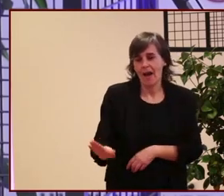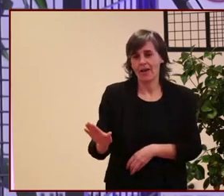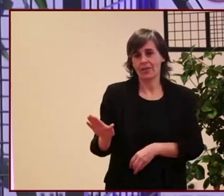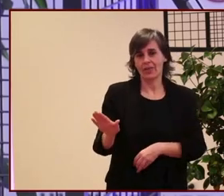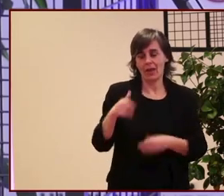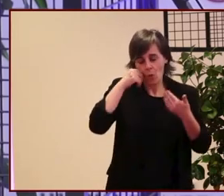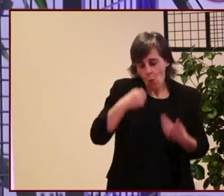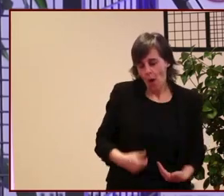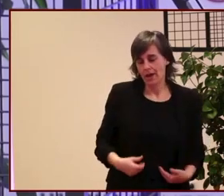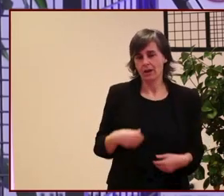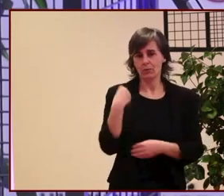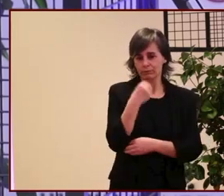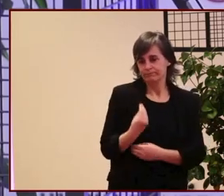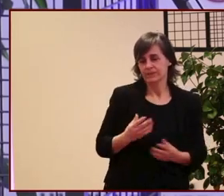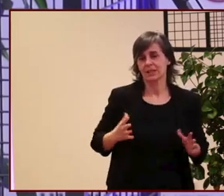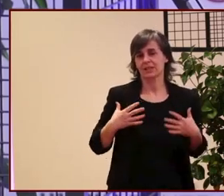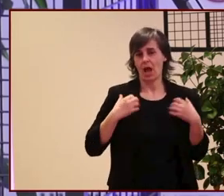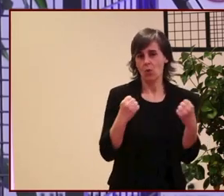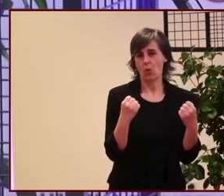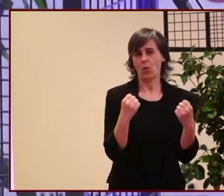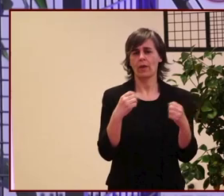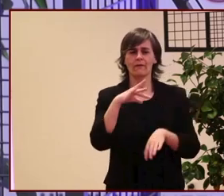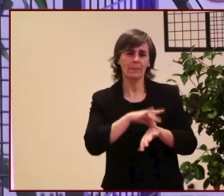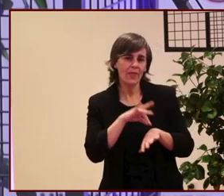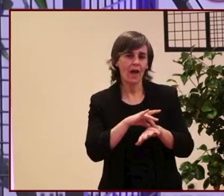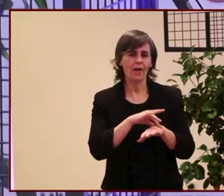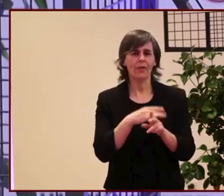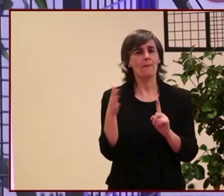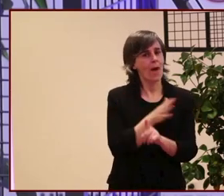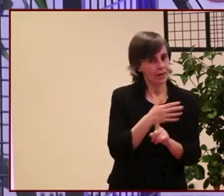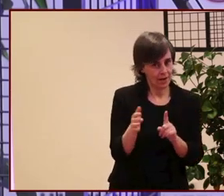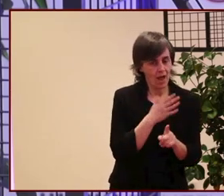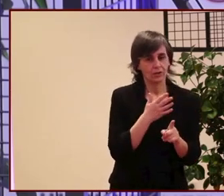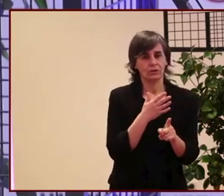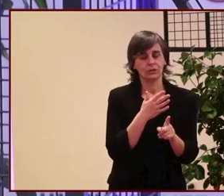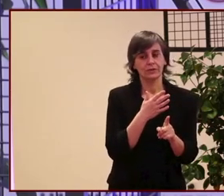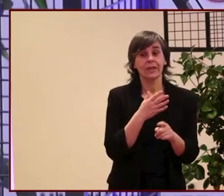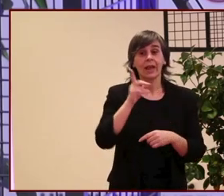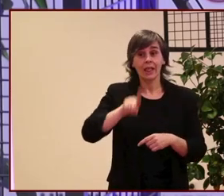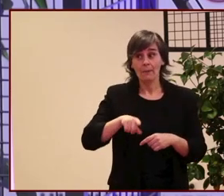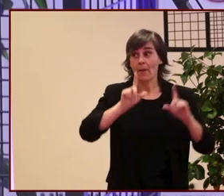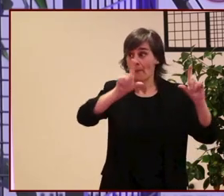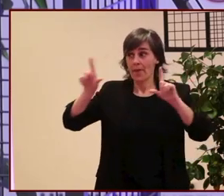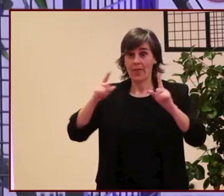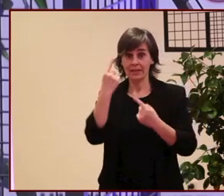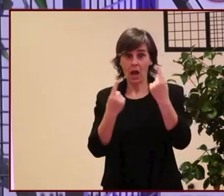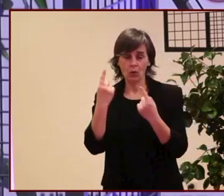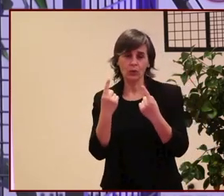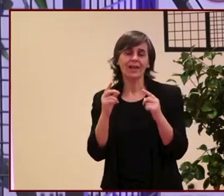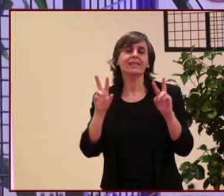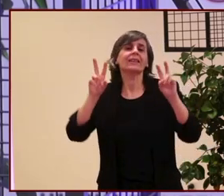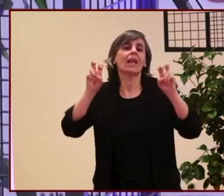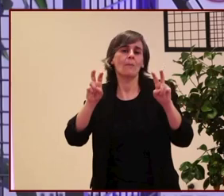sanación enfermedad maltrato hay también piezas que tienen que ver con la conciencia